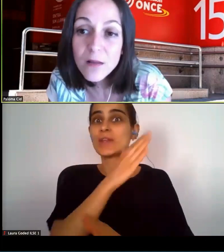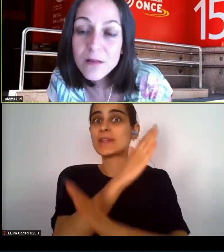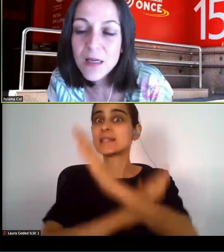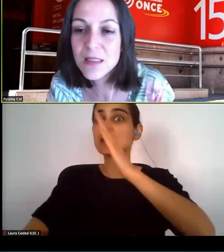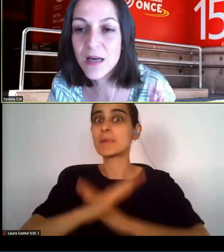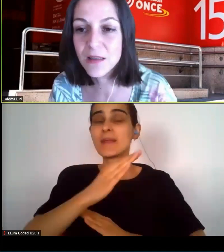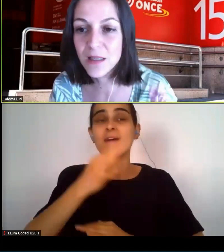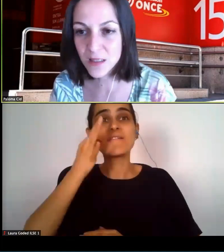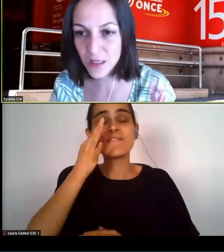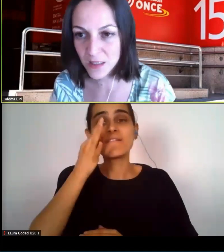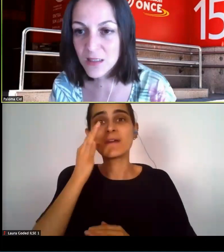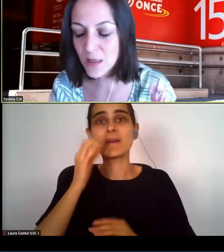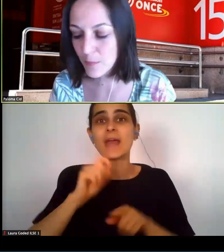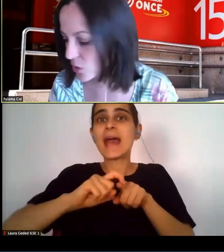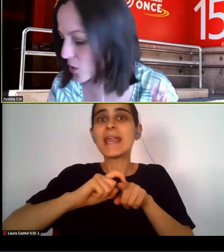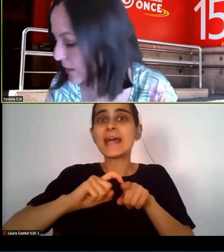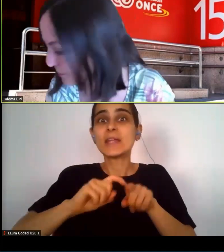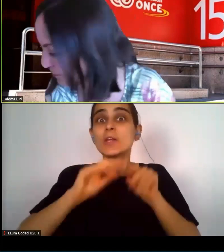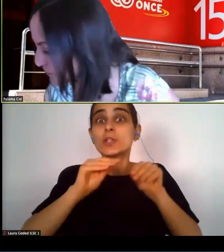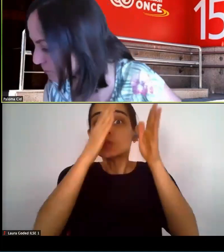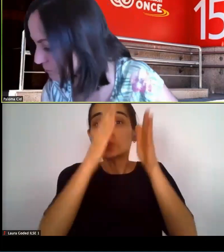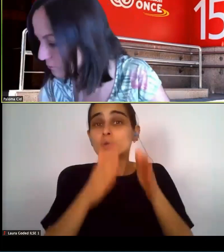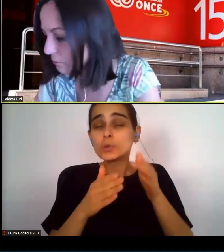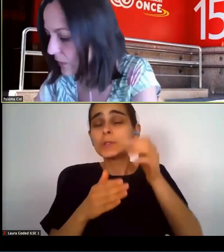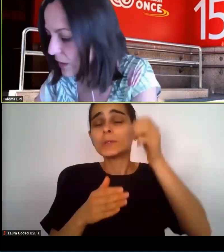una de las características de esa persona.